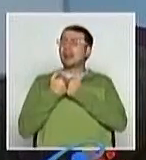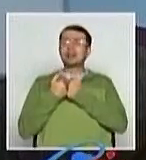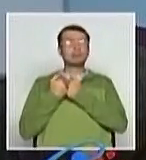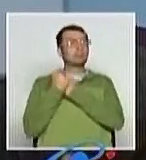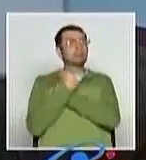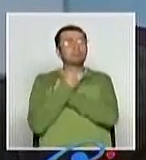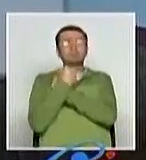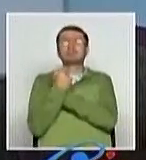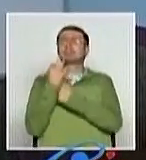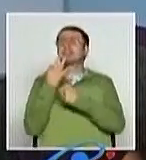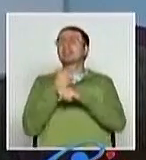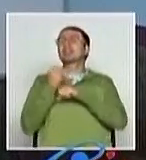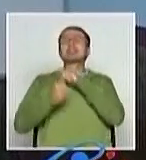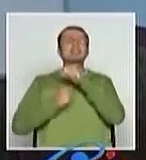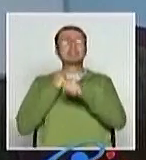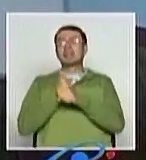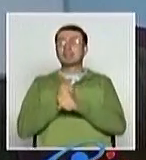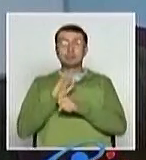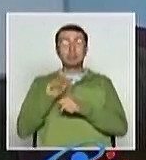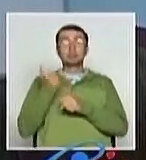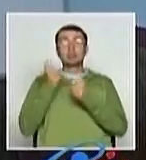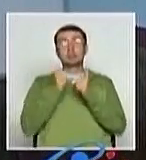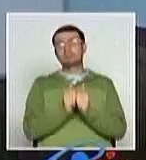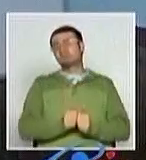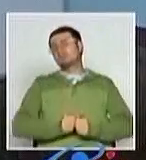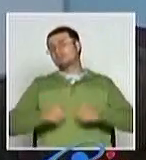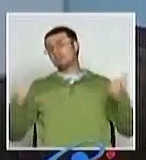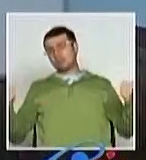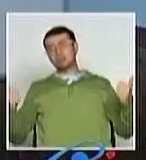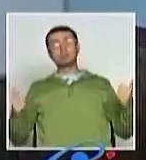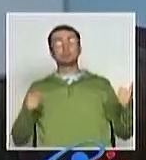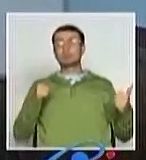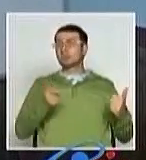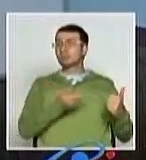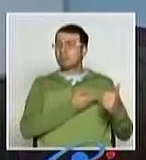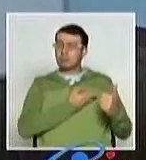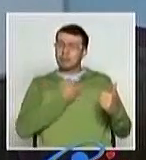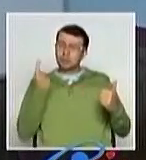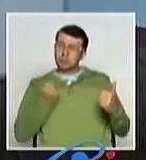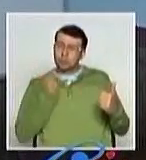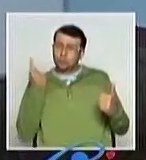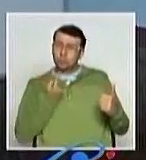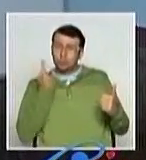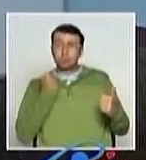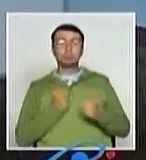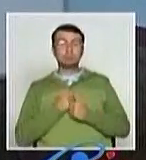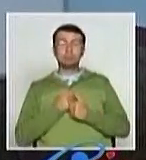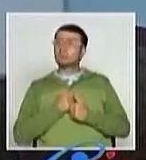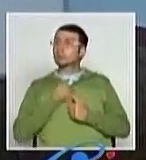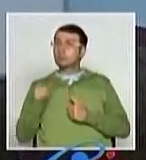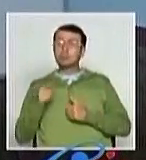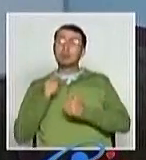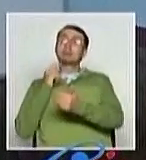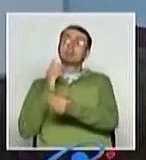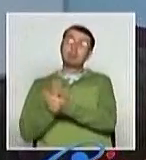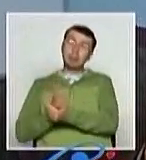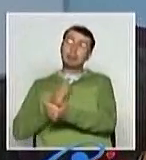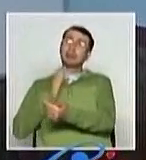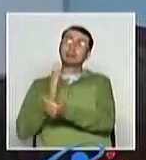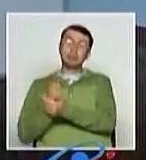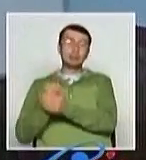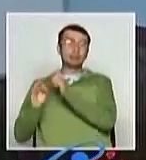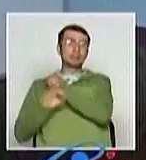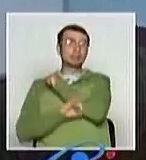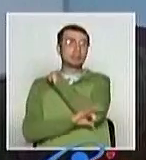aproximadamente 4 años cuando se separó de este individuo y fue Mamá soltera pero seguía yendo el psiquiatra